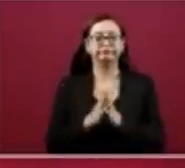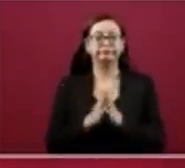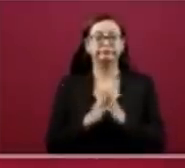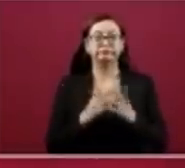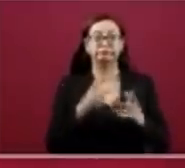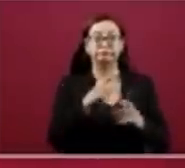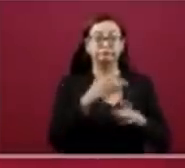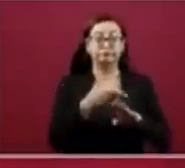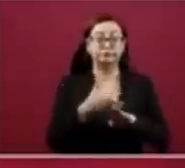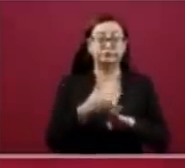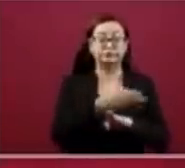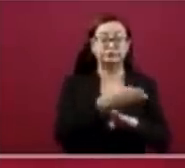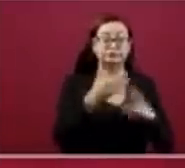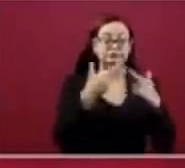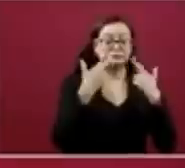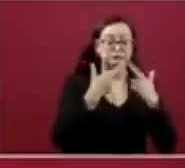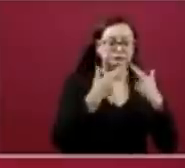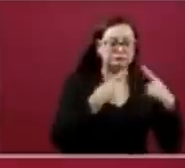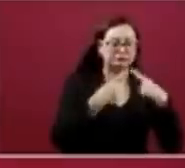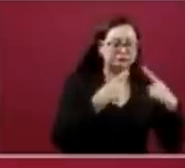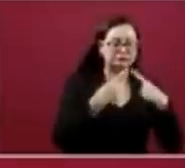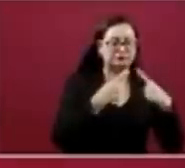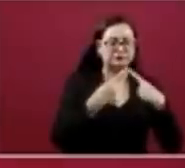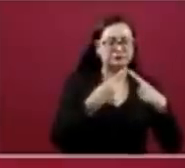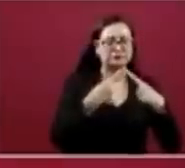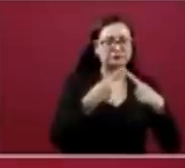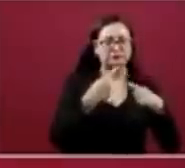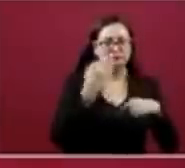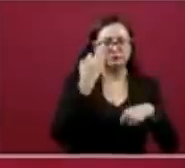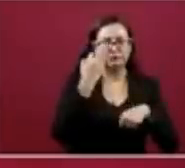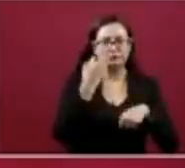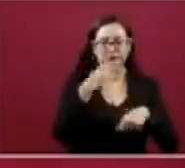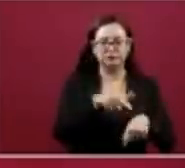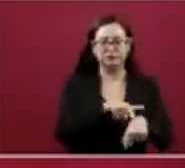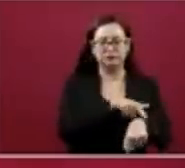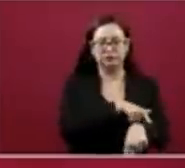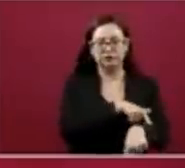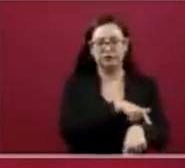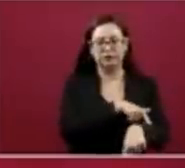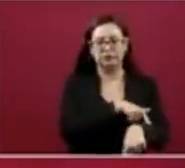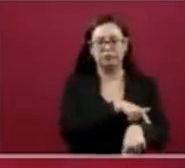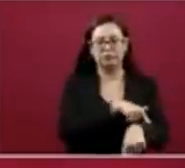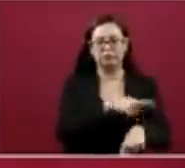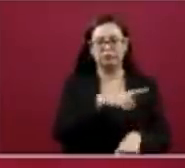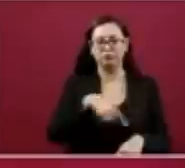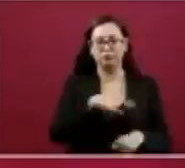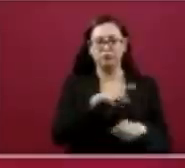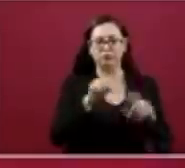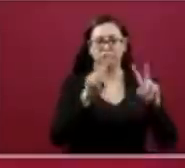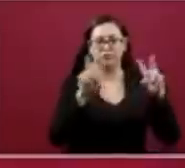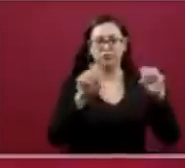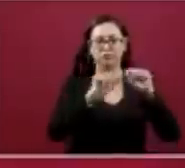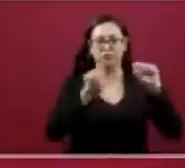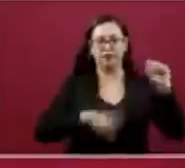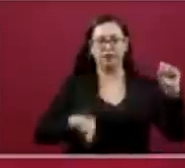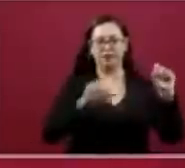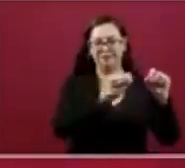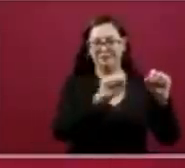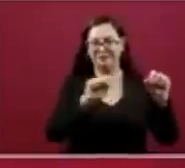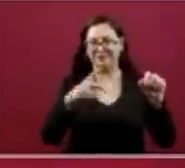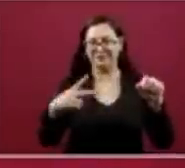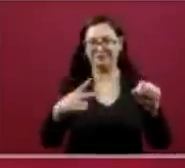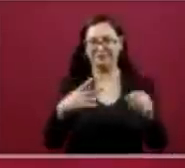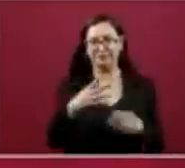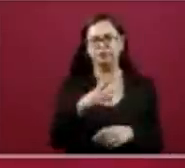amplia la información en la mesa de seguridad. Como saben, todos